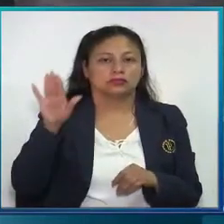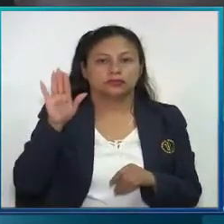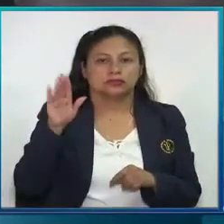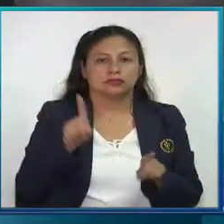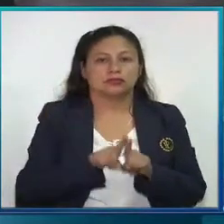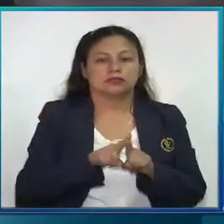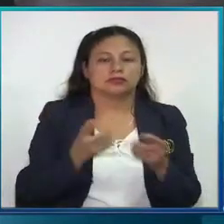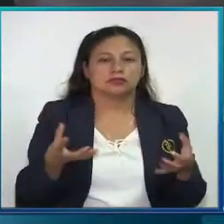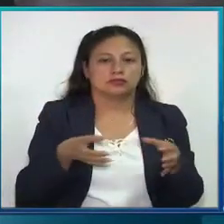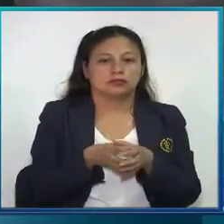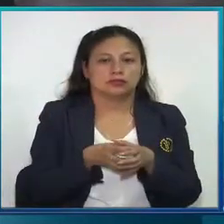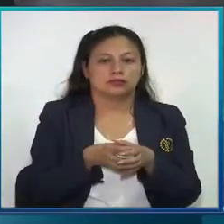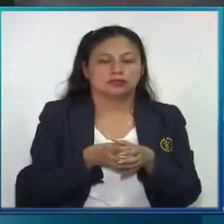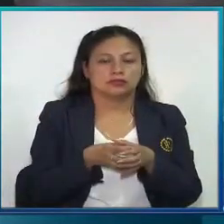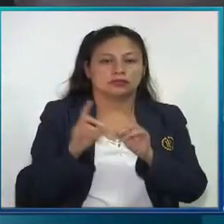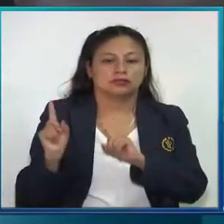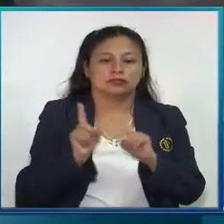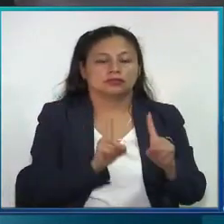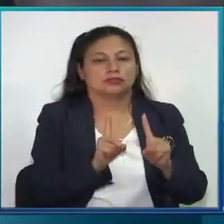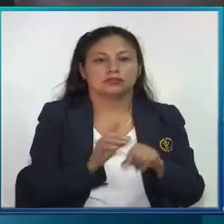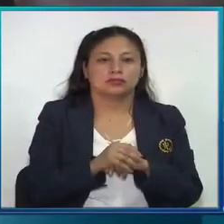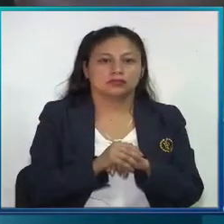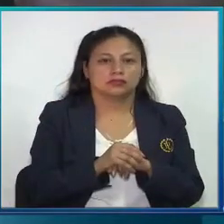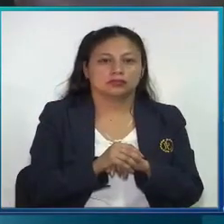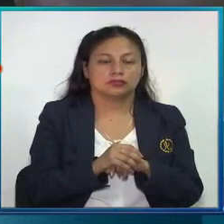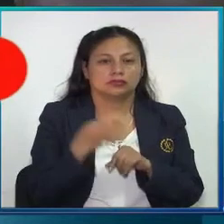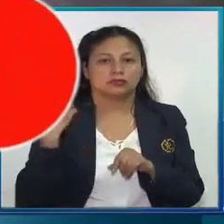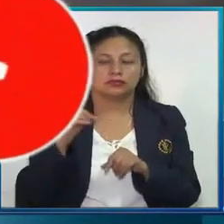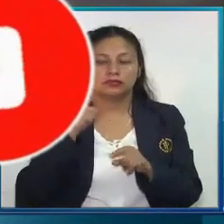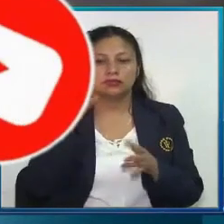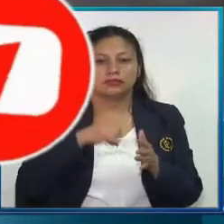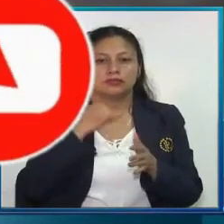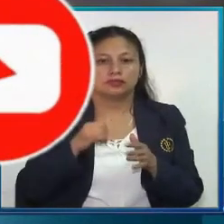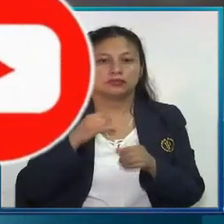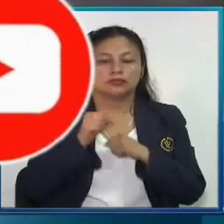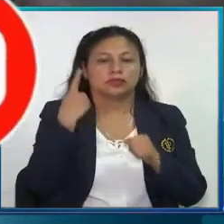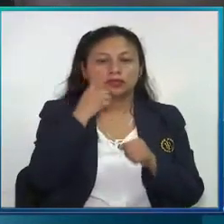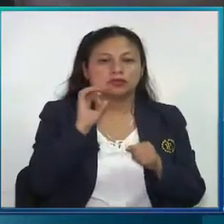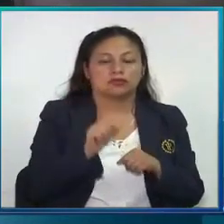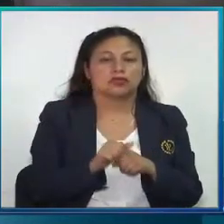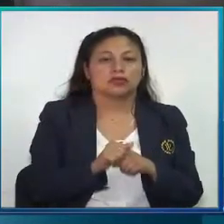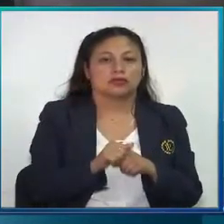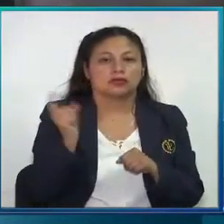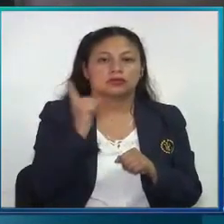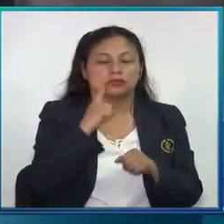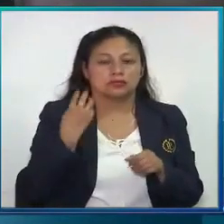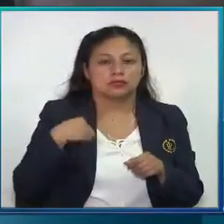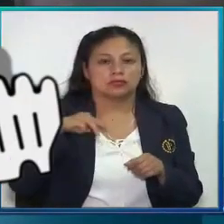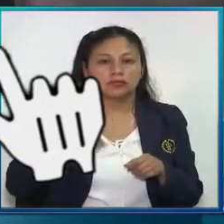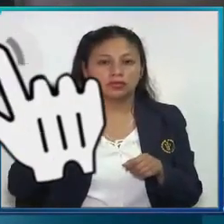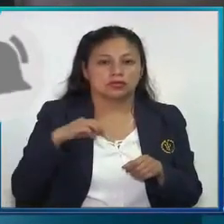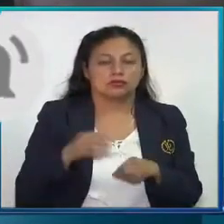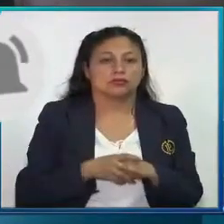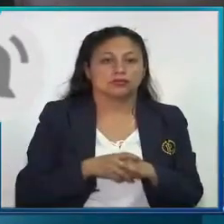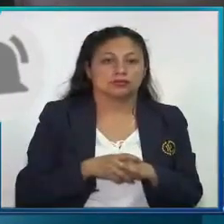juramentación de los integrantes de la comisión de postulación para la elección de fiscal general y jefe del Ministerio